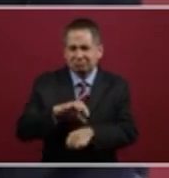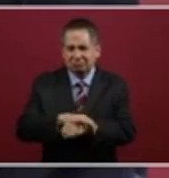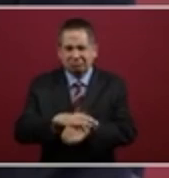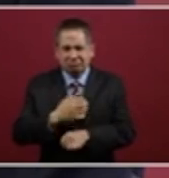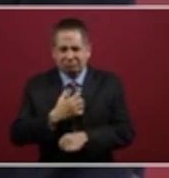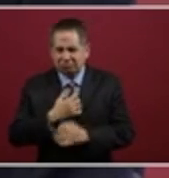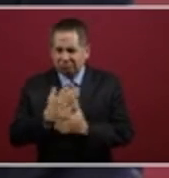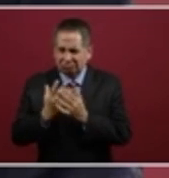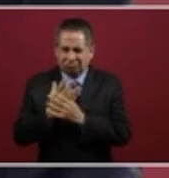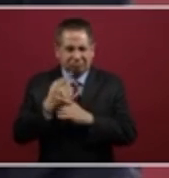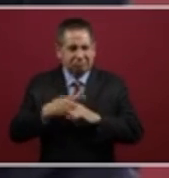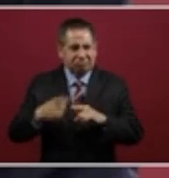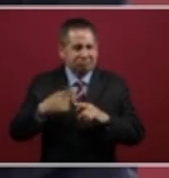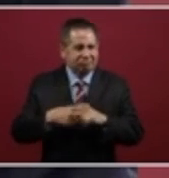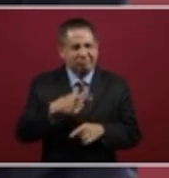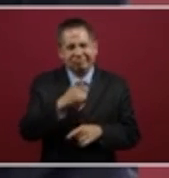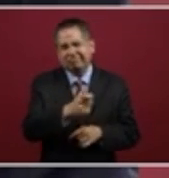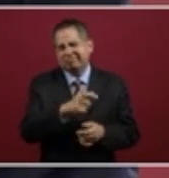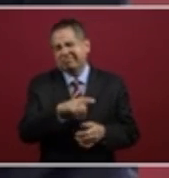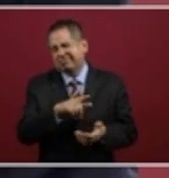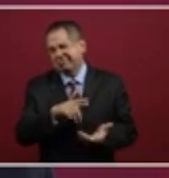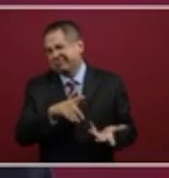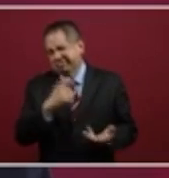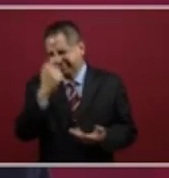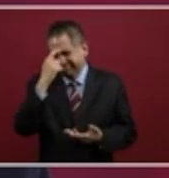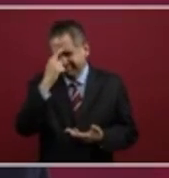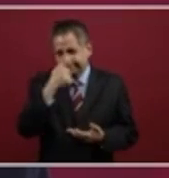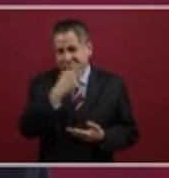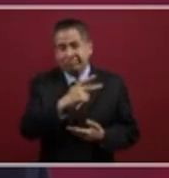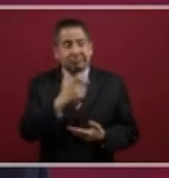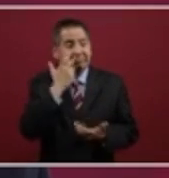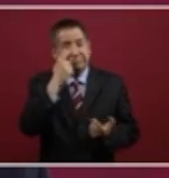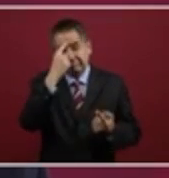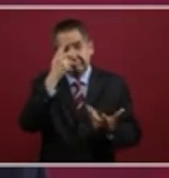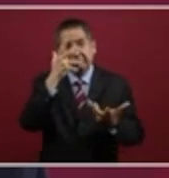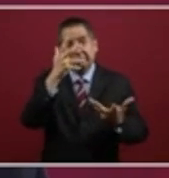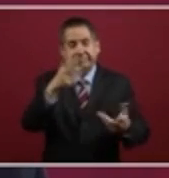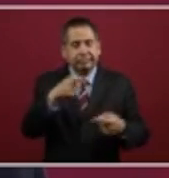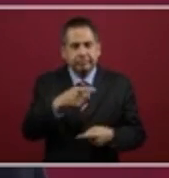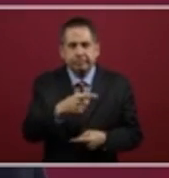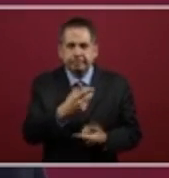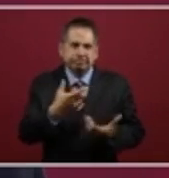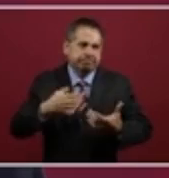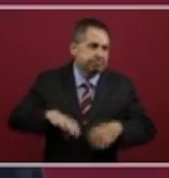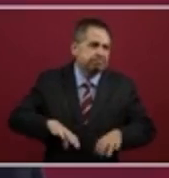todo ese lujo barato, pues, como estilo de vida. Entonces,